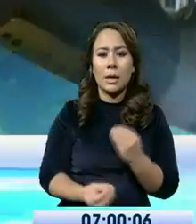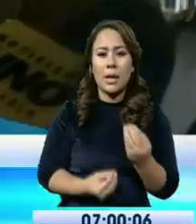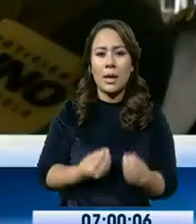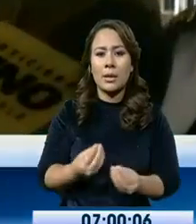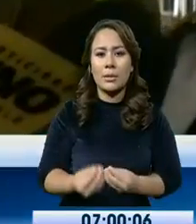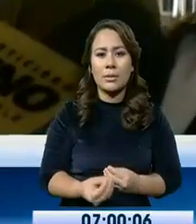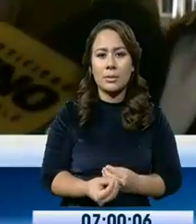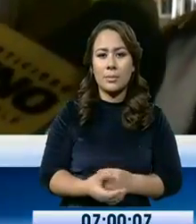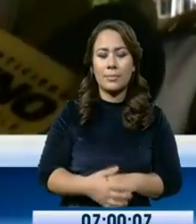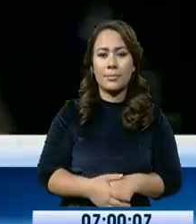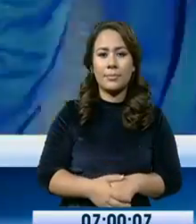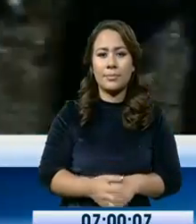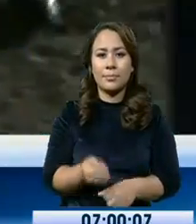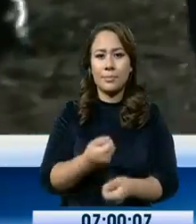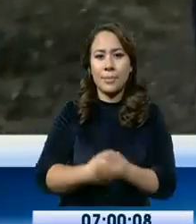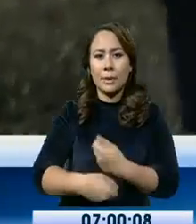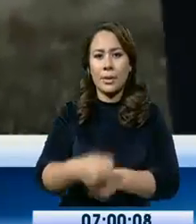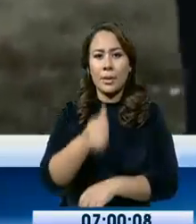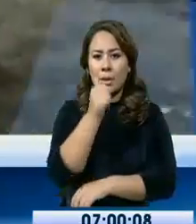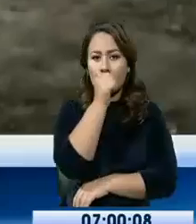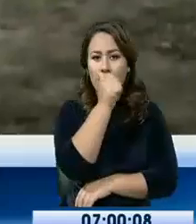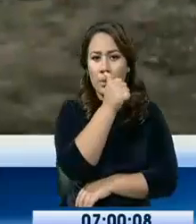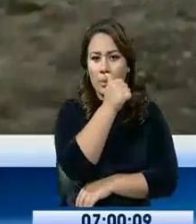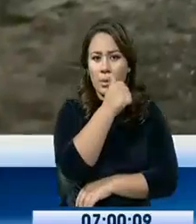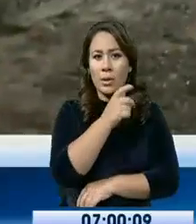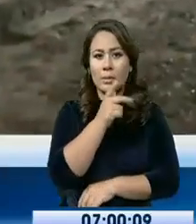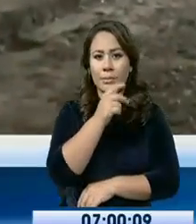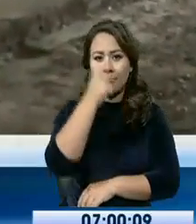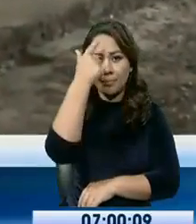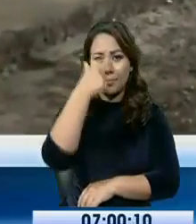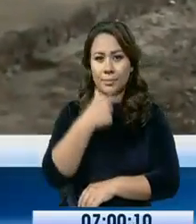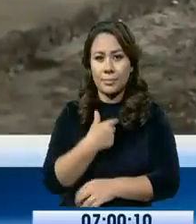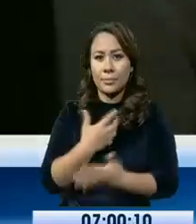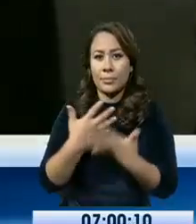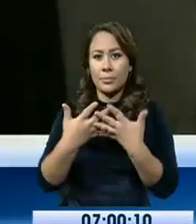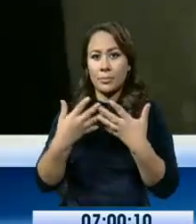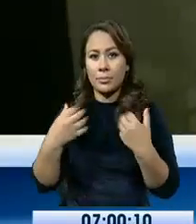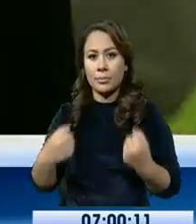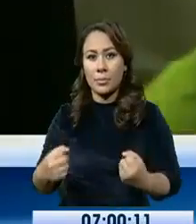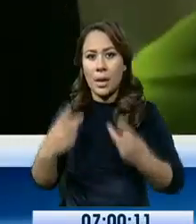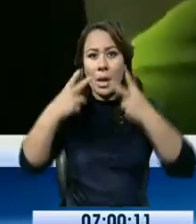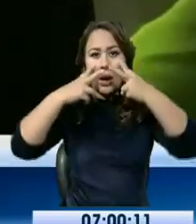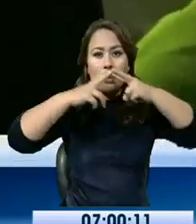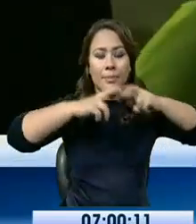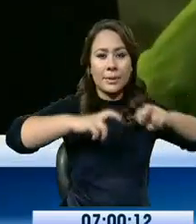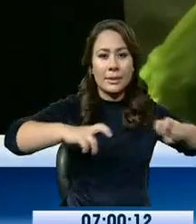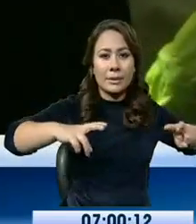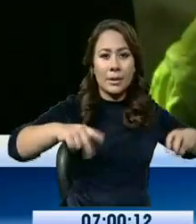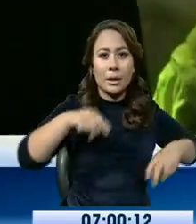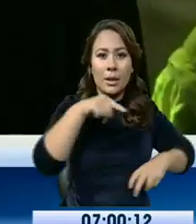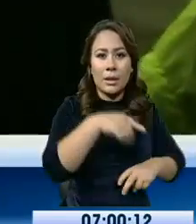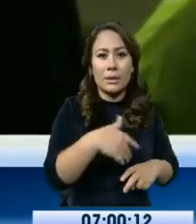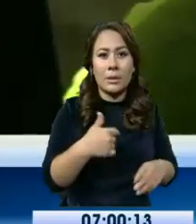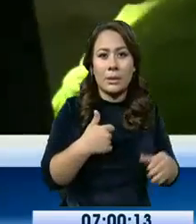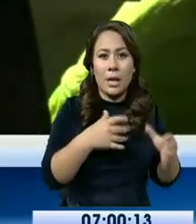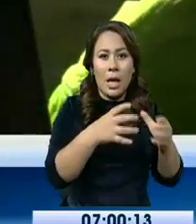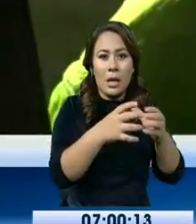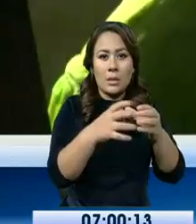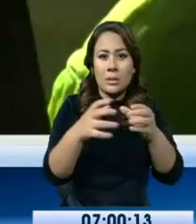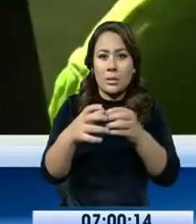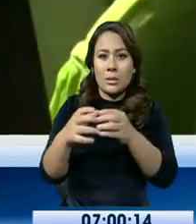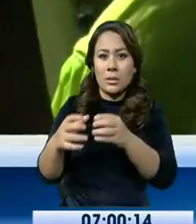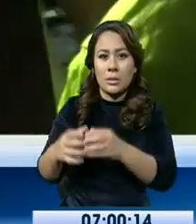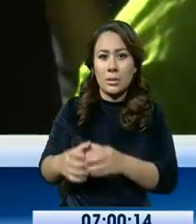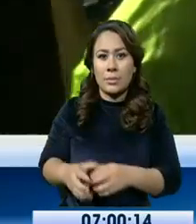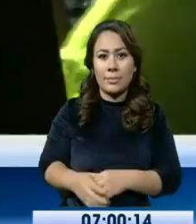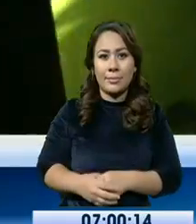el sistema de microtráfico. Los detenidos en el operativo Fortaleza son investigados por asociación ilícita y varios delitos